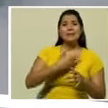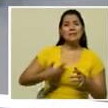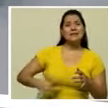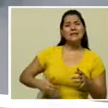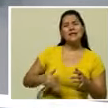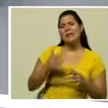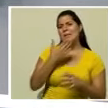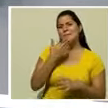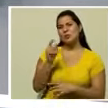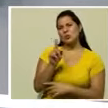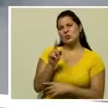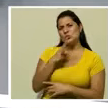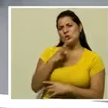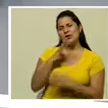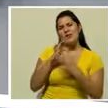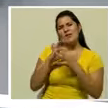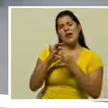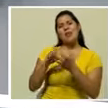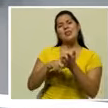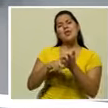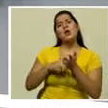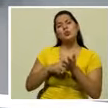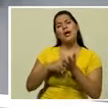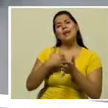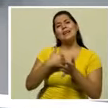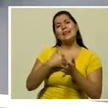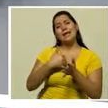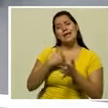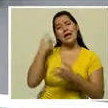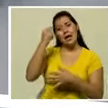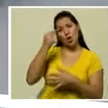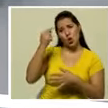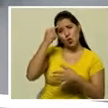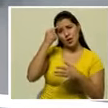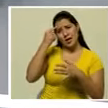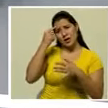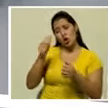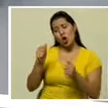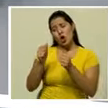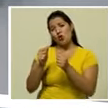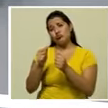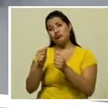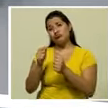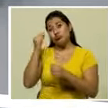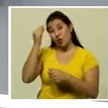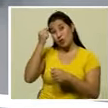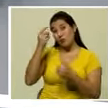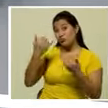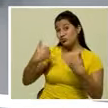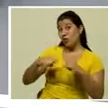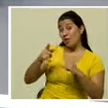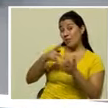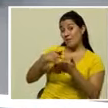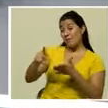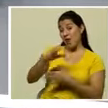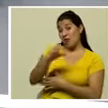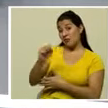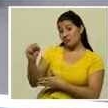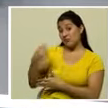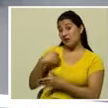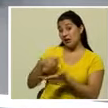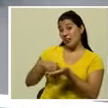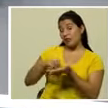hubiera mencionado la deuda del Estado con la Caja Costarricense del Seguro Social y destacó la